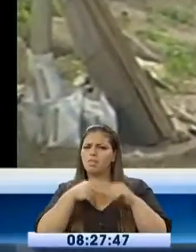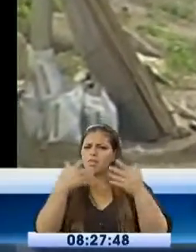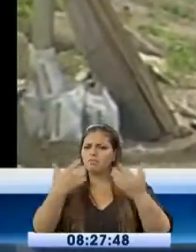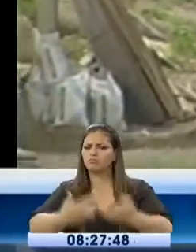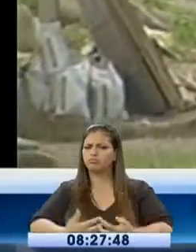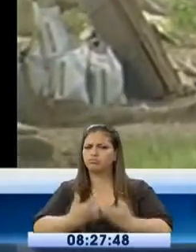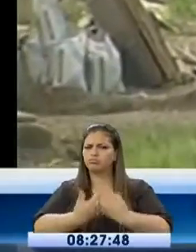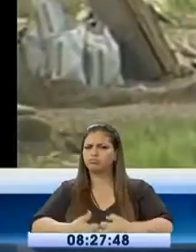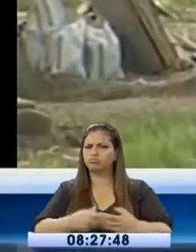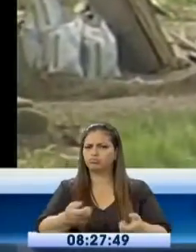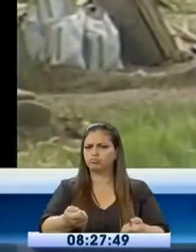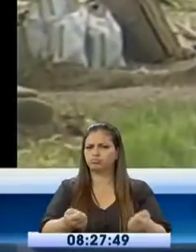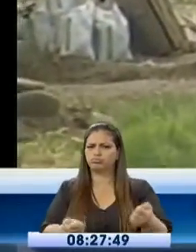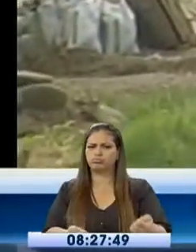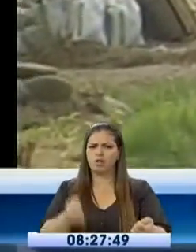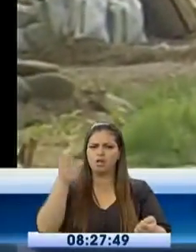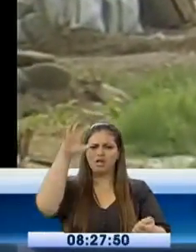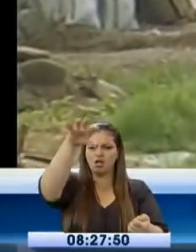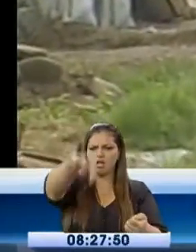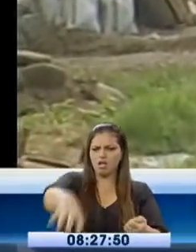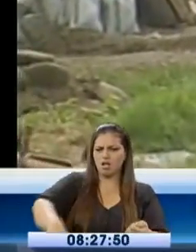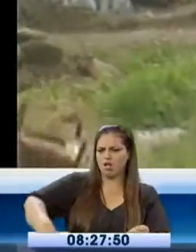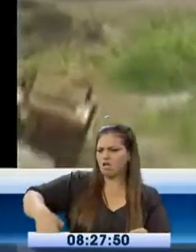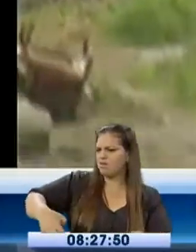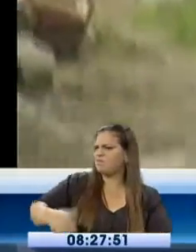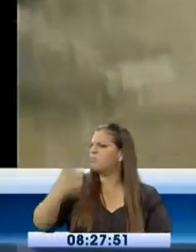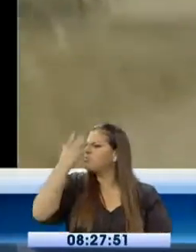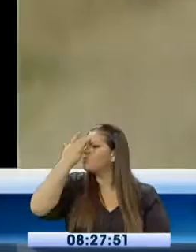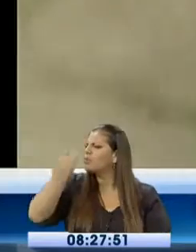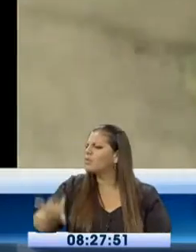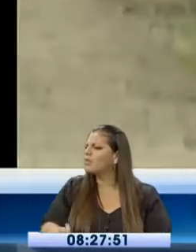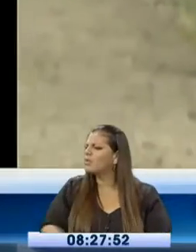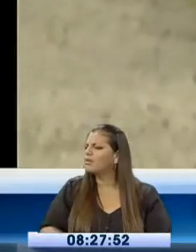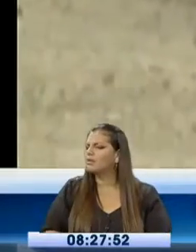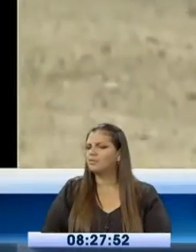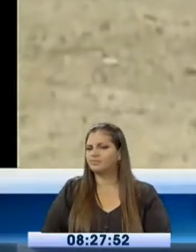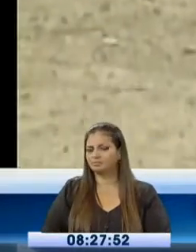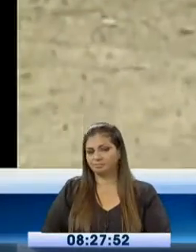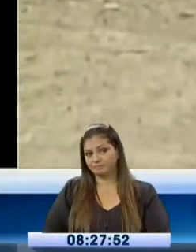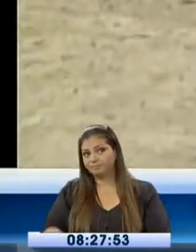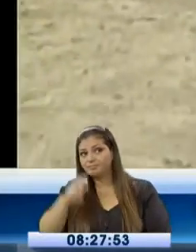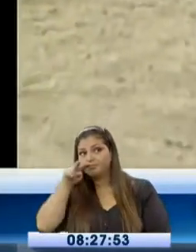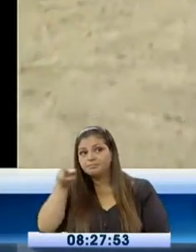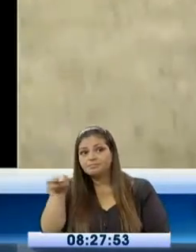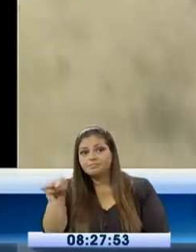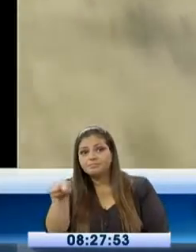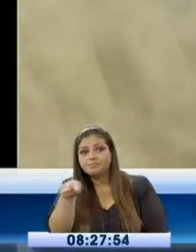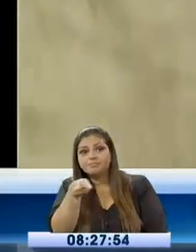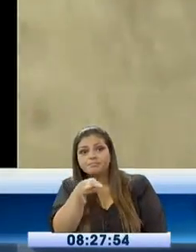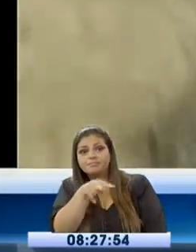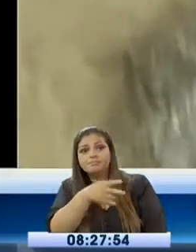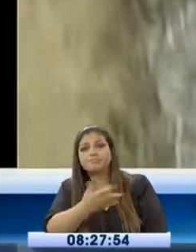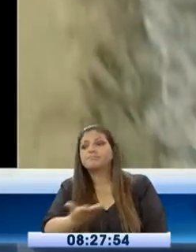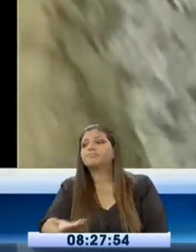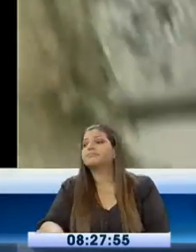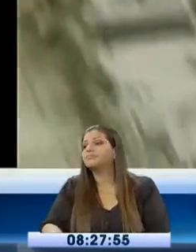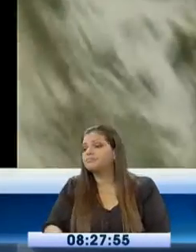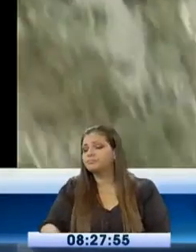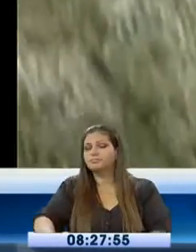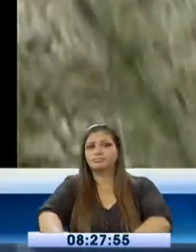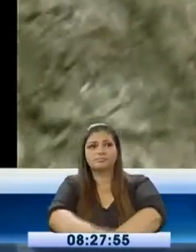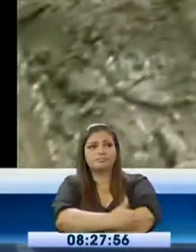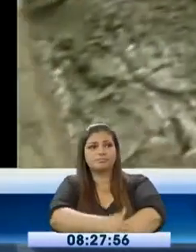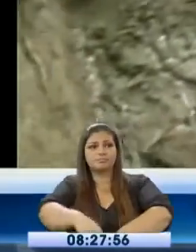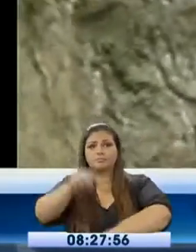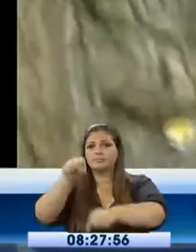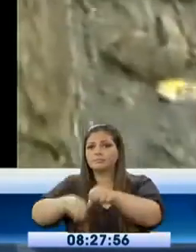relleno? Lamentablemente, como usted podrá ver entre medio de las cámaras, como totalmente se encuentran estas calles que está